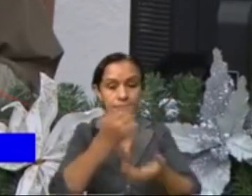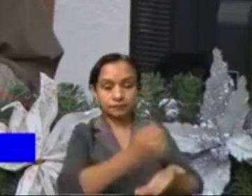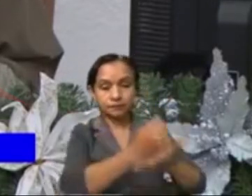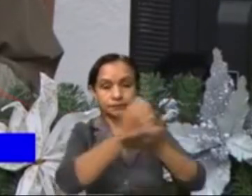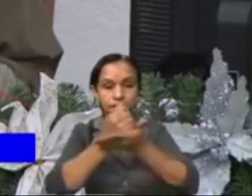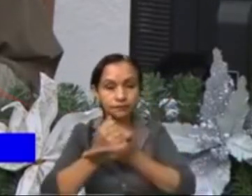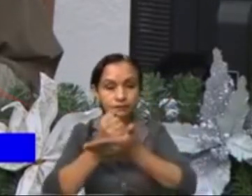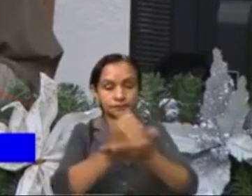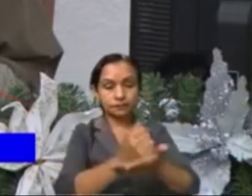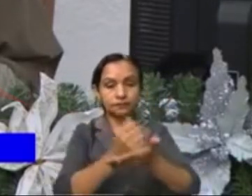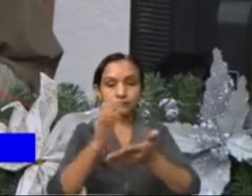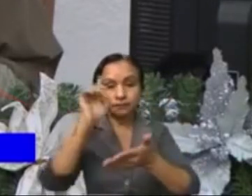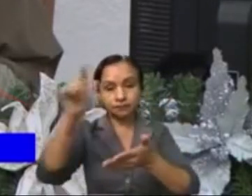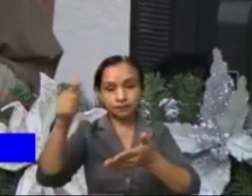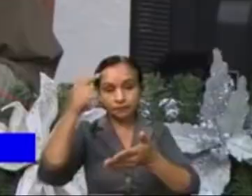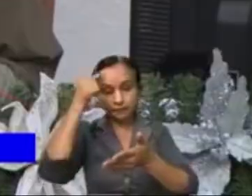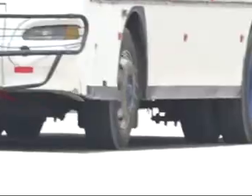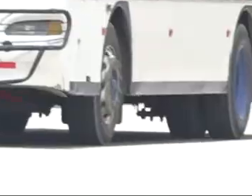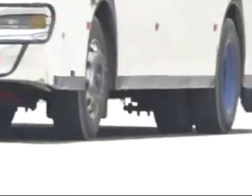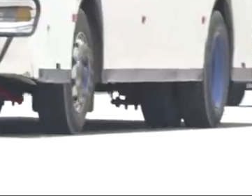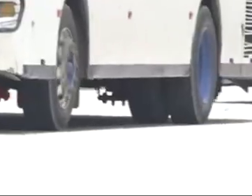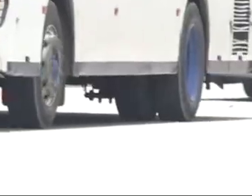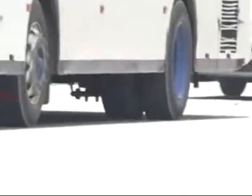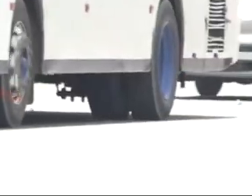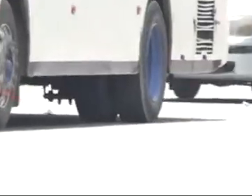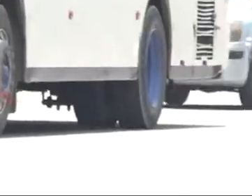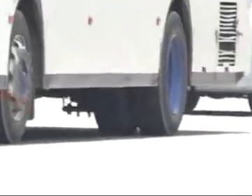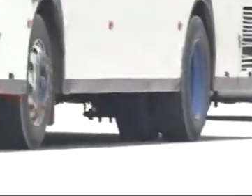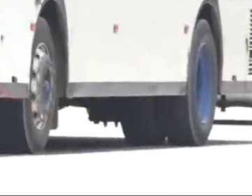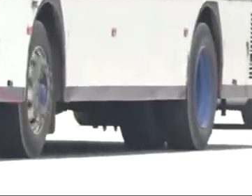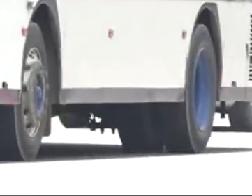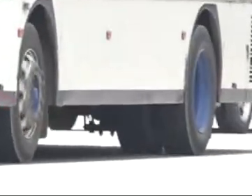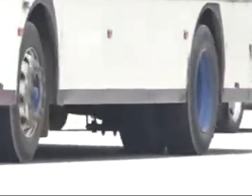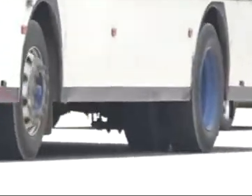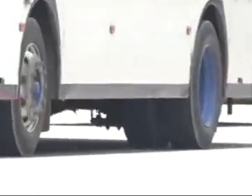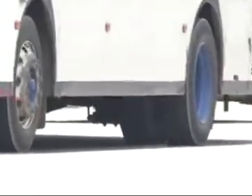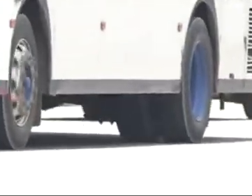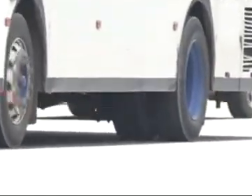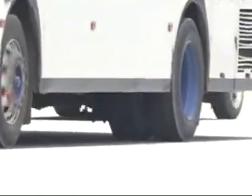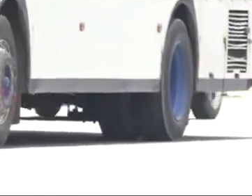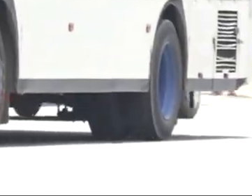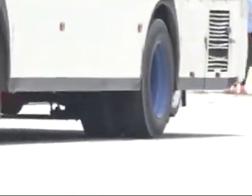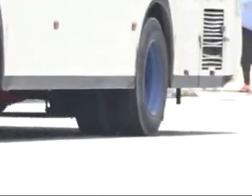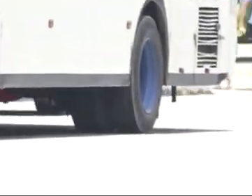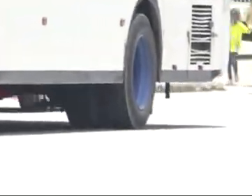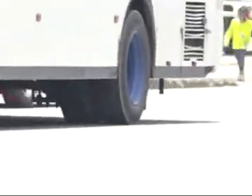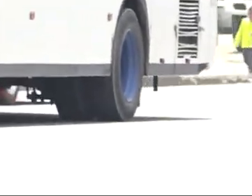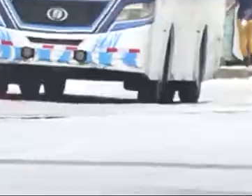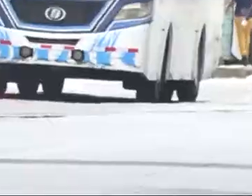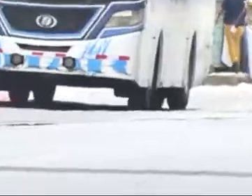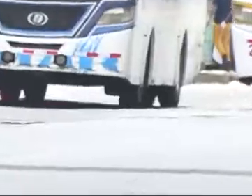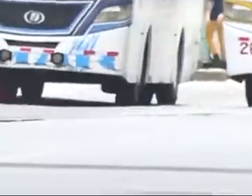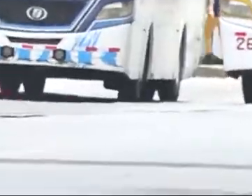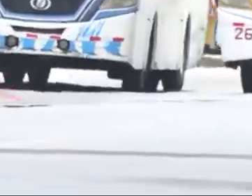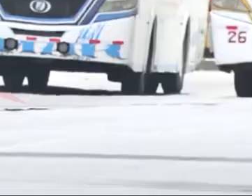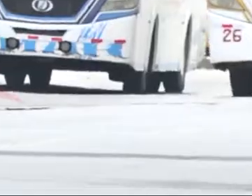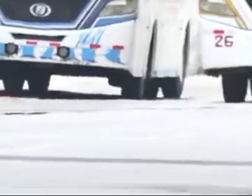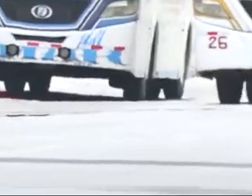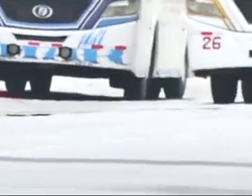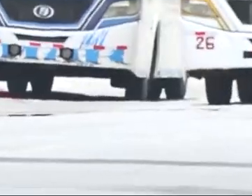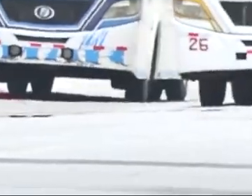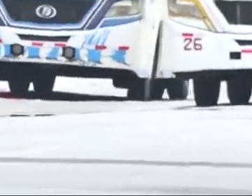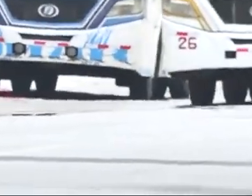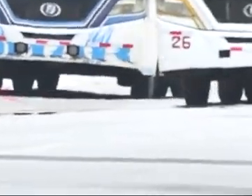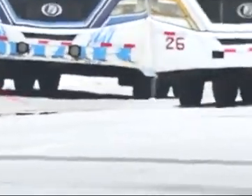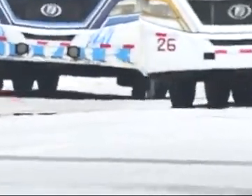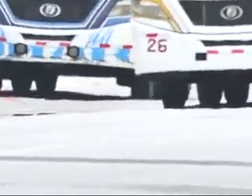reciprocidad entre los estados. Asimismo, se aprobó el acuerdo de facilidad de crédito suscrito entre la República de